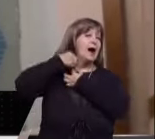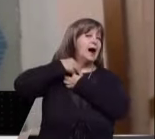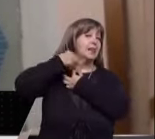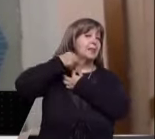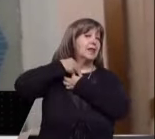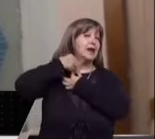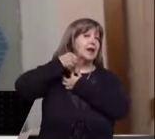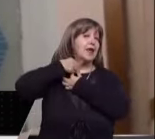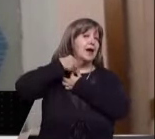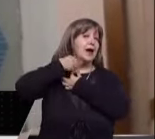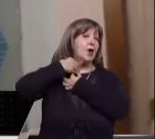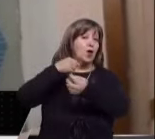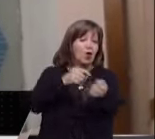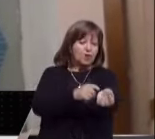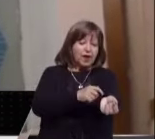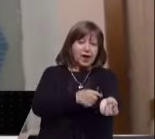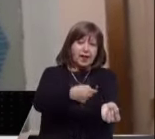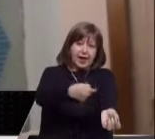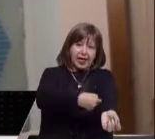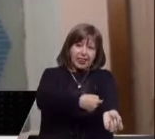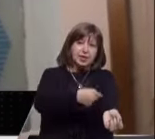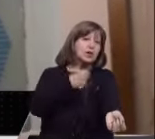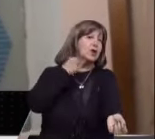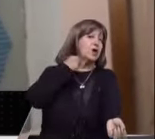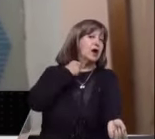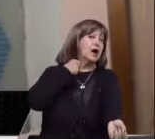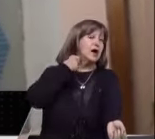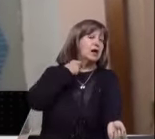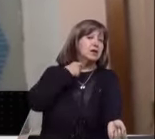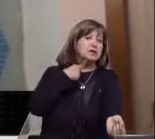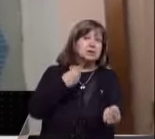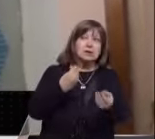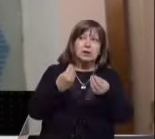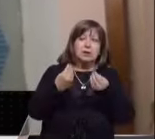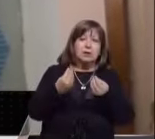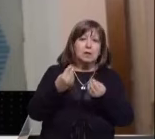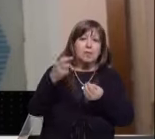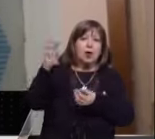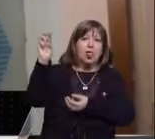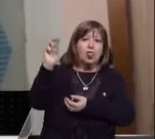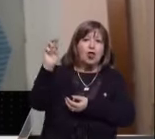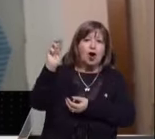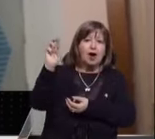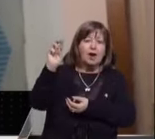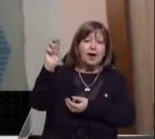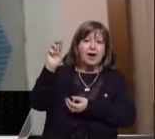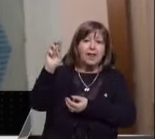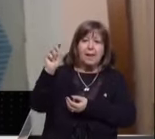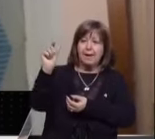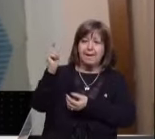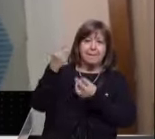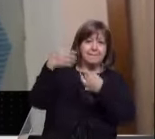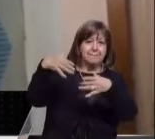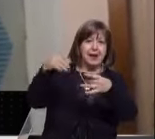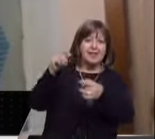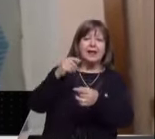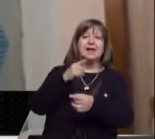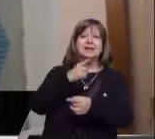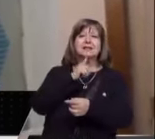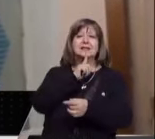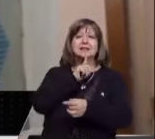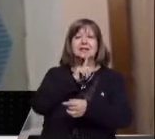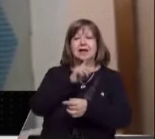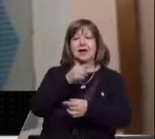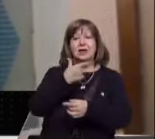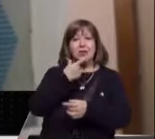arterias o dentro de las venas, hacen que los financiadores no puedan absorber los gastos, porque han habido, o sea, un stent, por ejemplo, ha aumentado